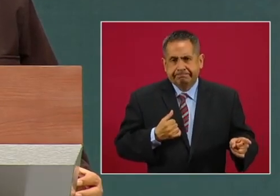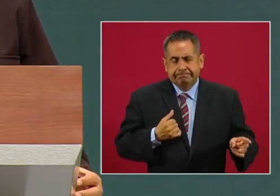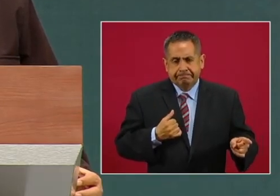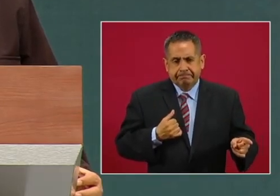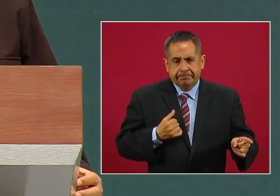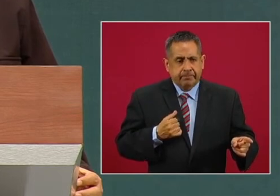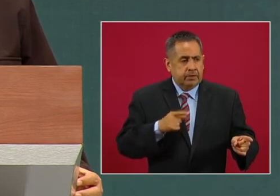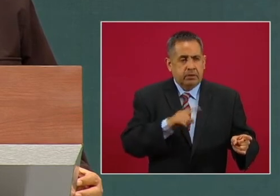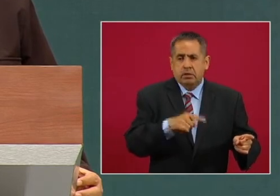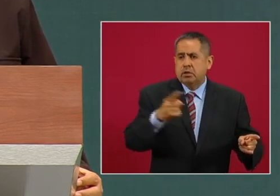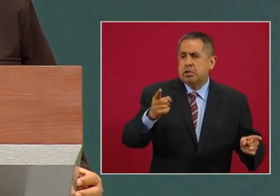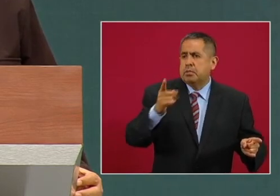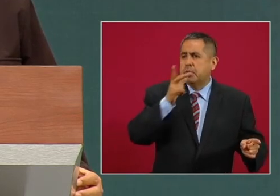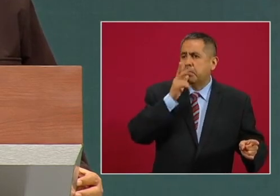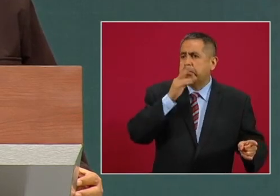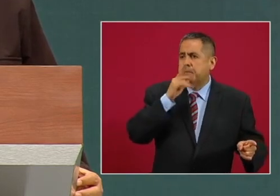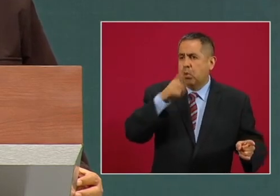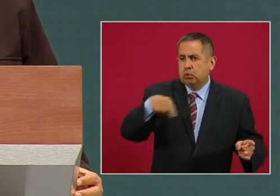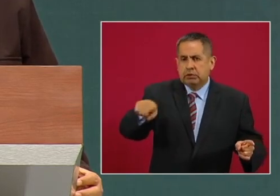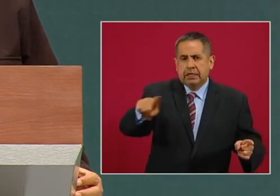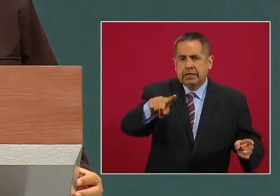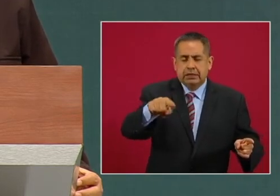hijos de ustedes